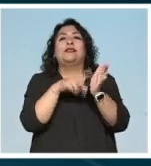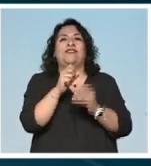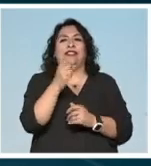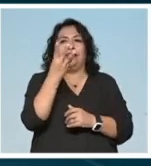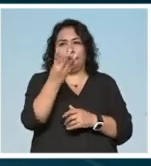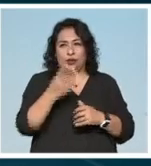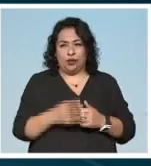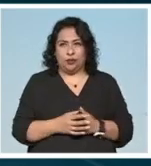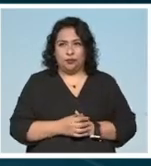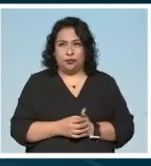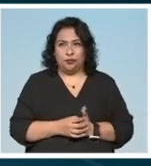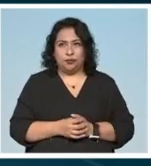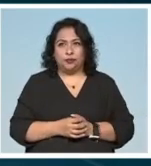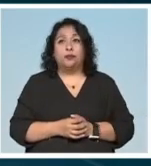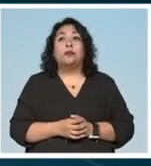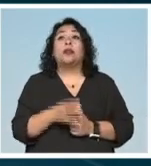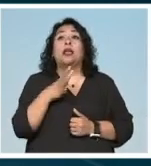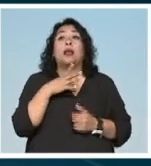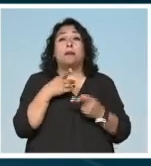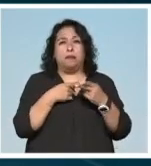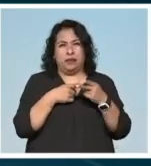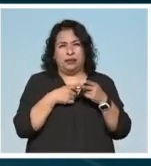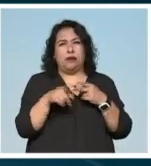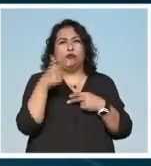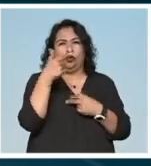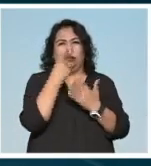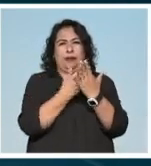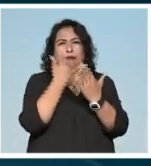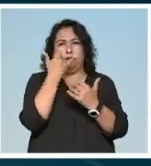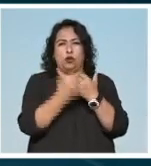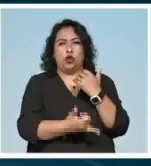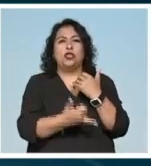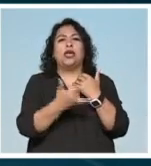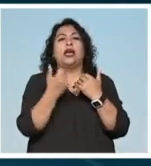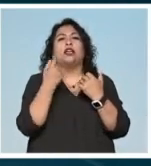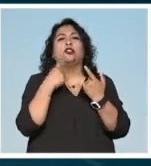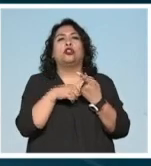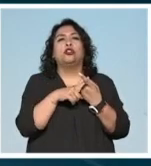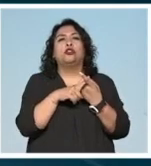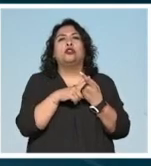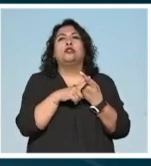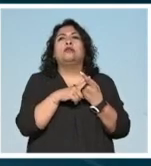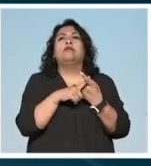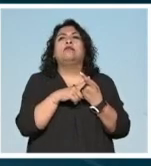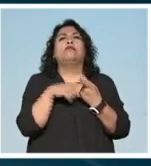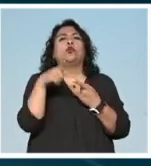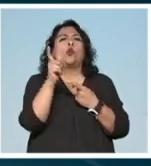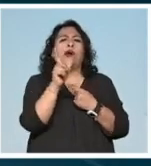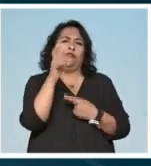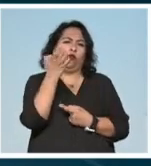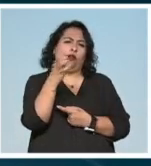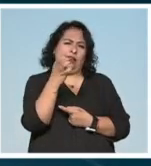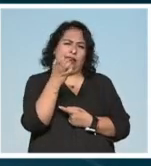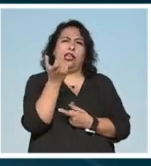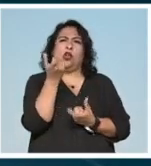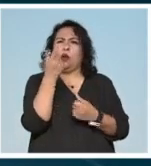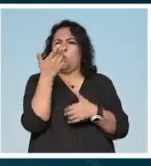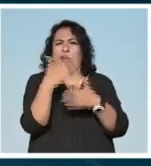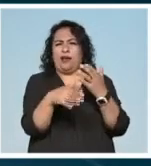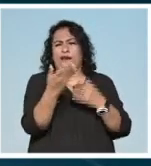2024. Vamos a arrancar con 7 proyectos que van a suceder en enero y algunos terminan